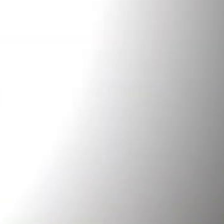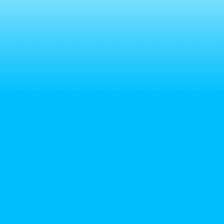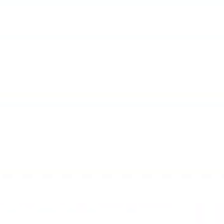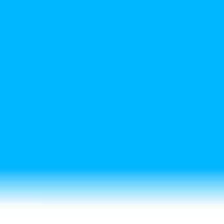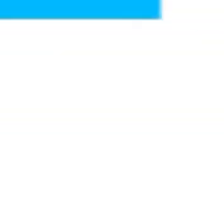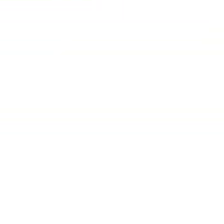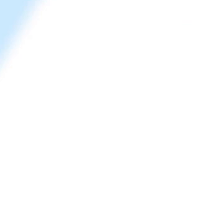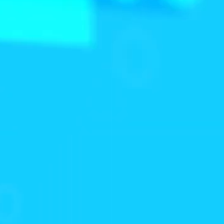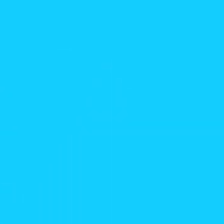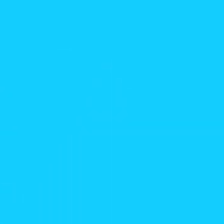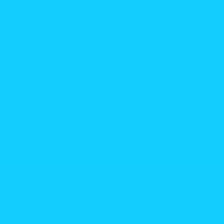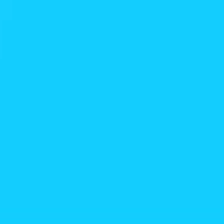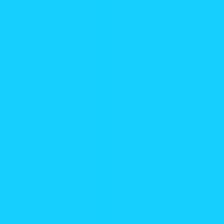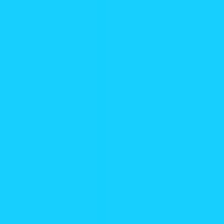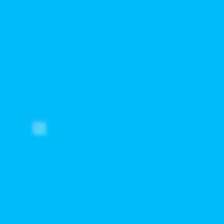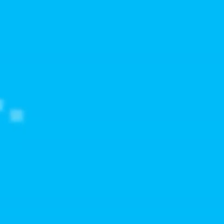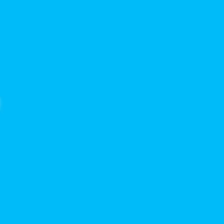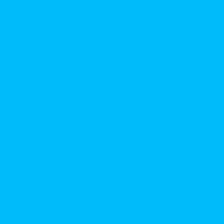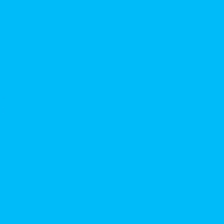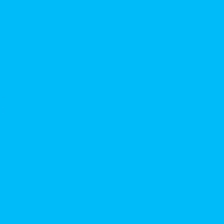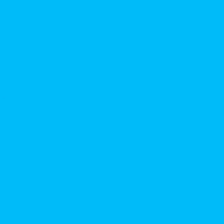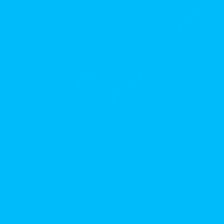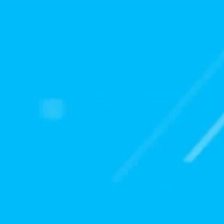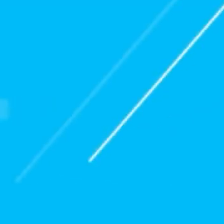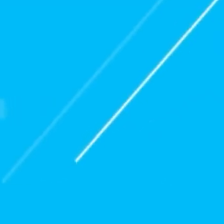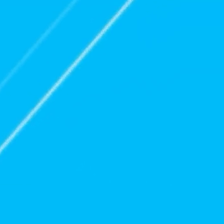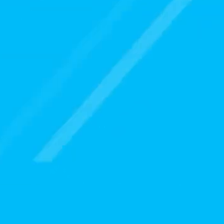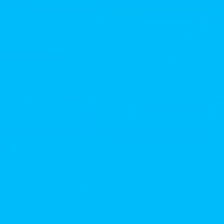para tratar de evitar ser víctimas de algún